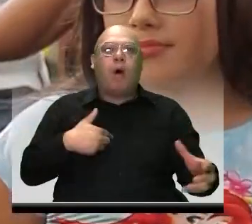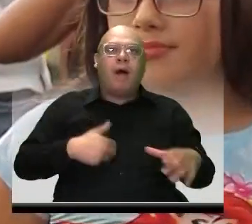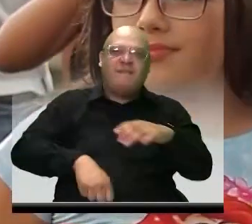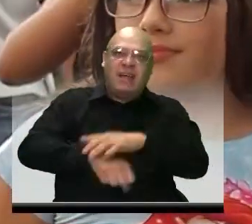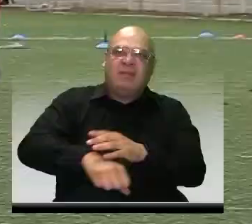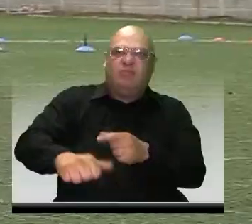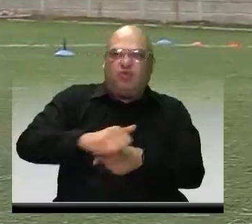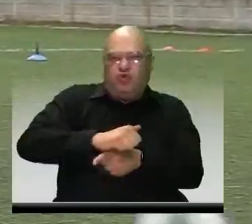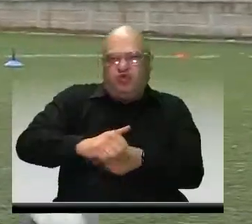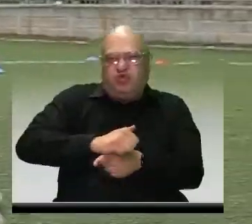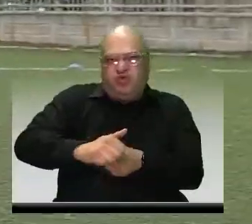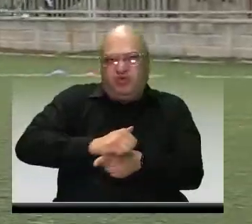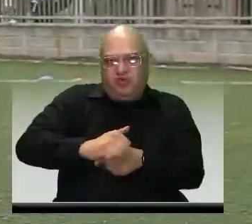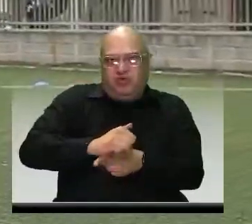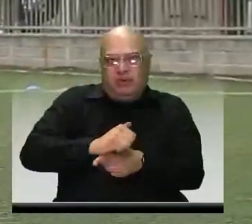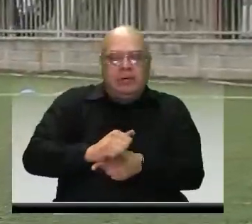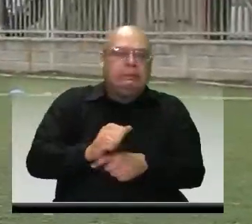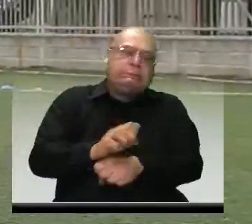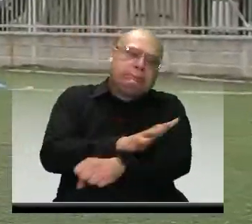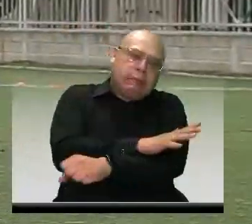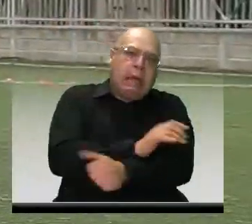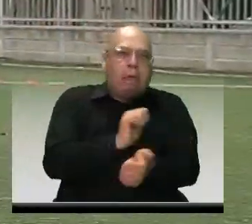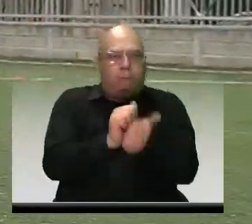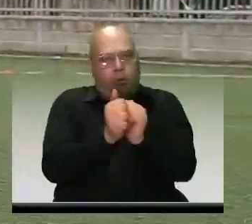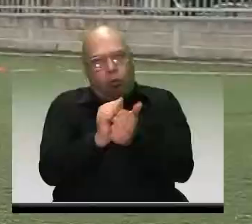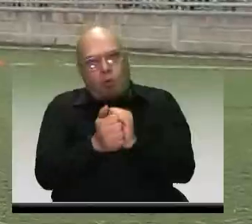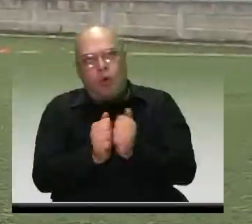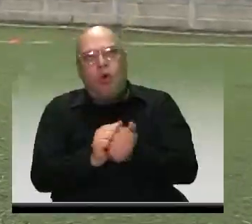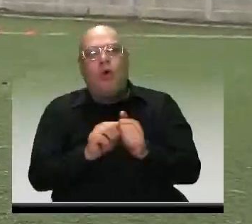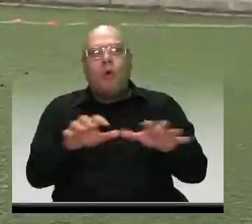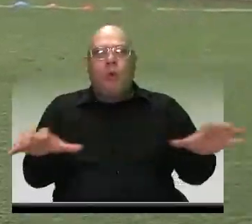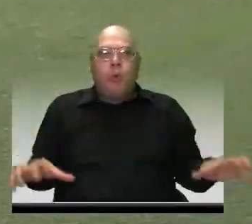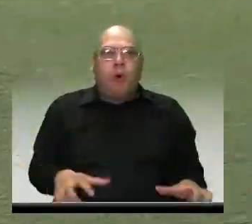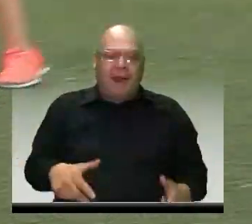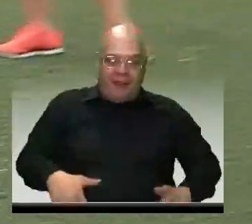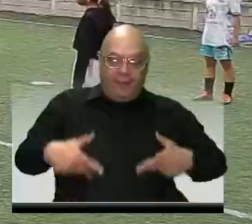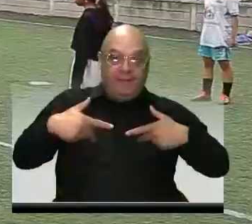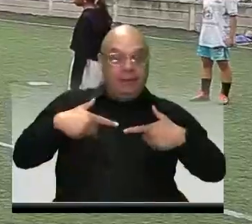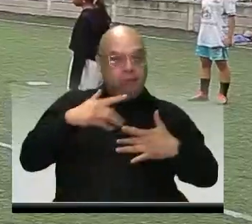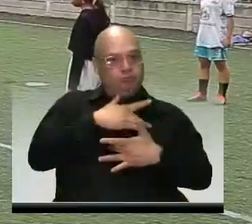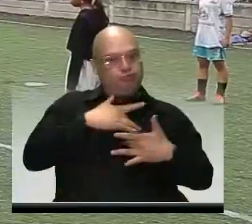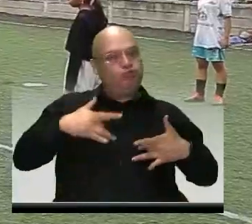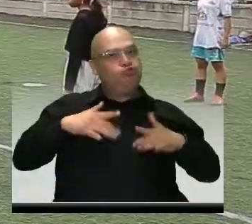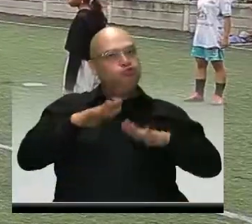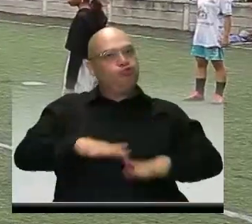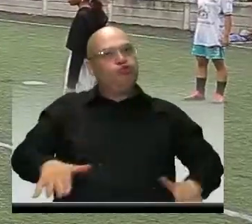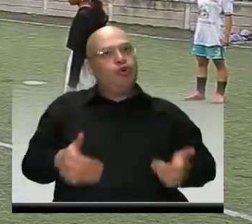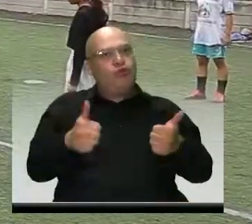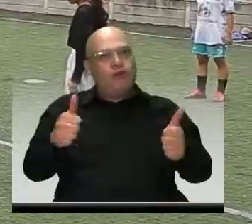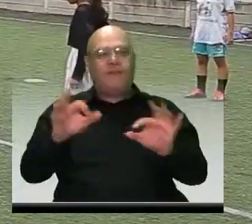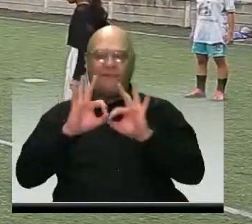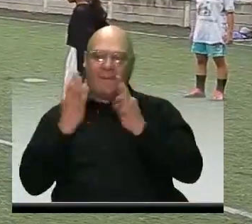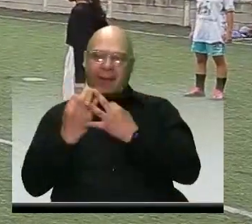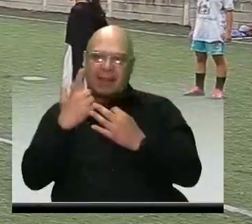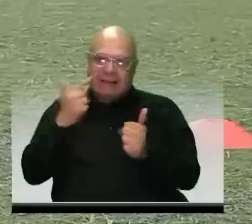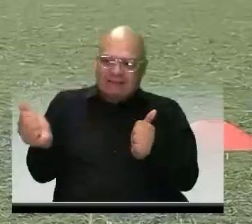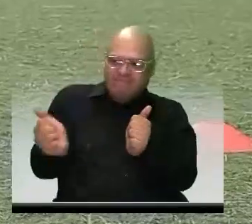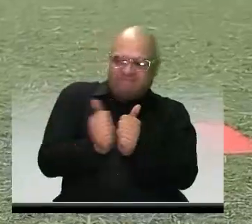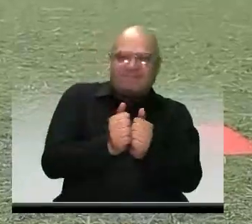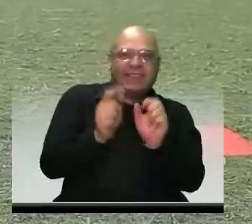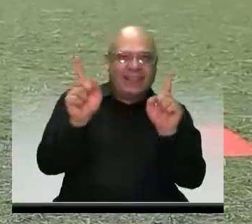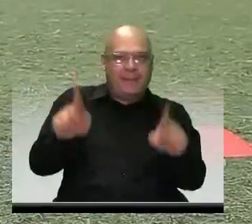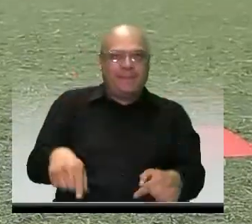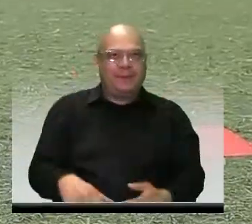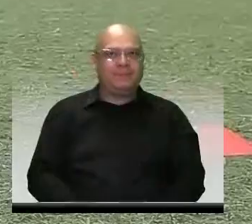entrenamiento, sensibilización deportiva, fomento de estilos de vida saludable y acompañamiento familiar. Lo que más me